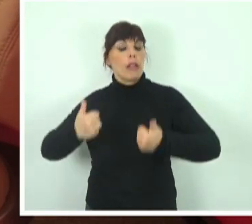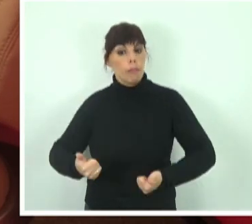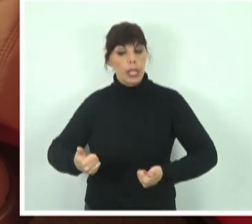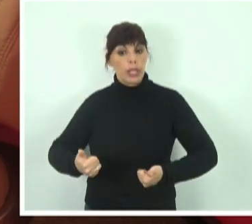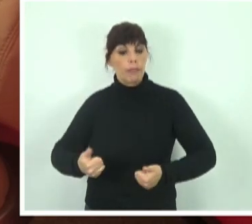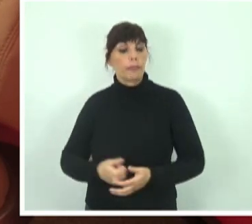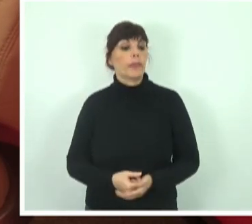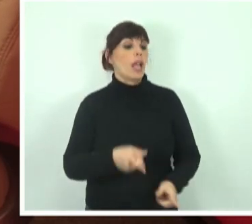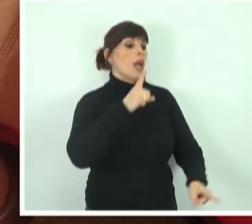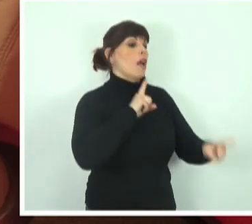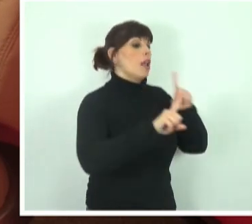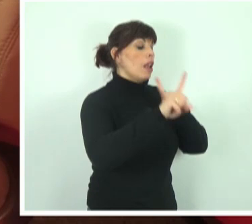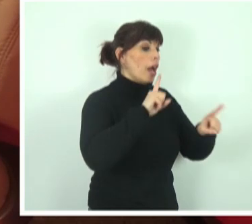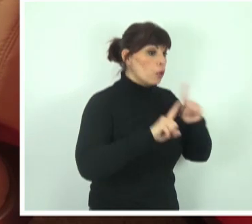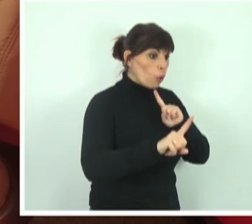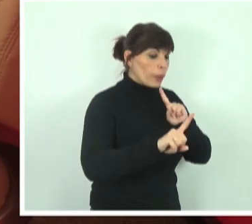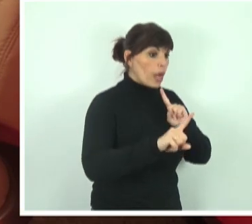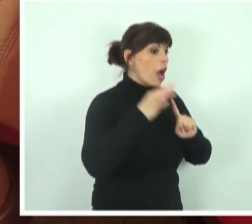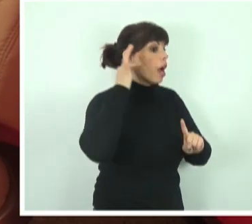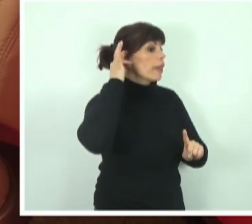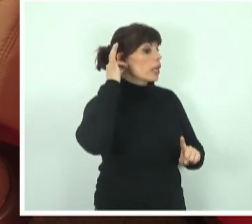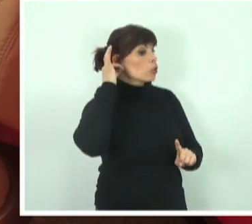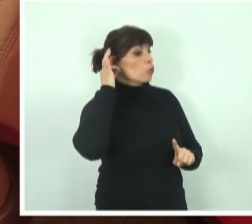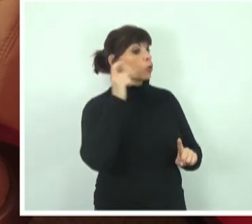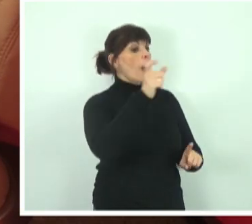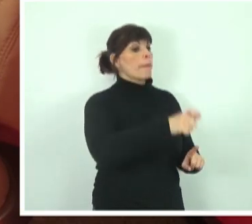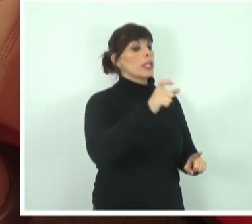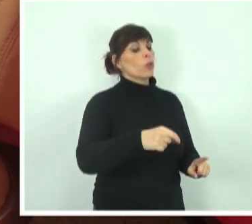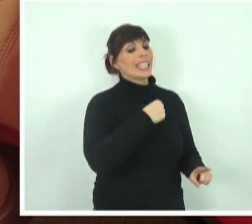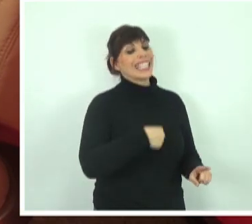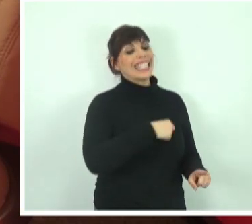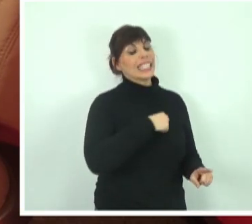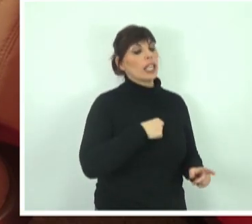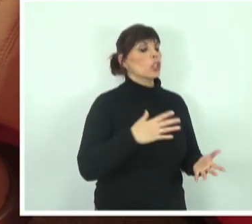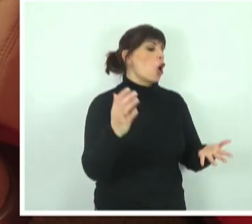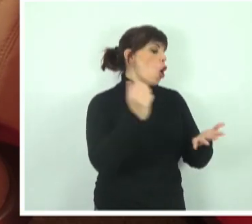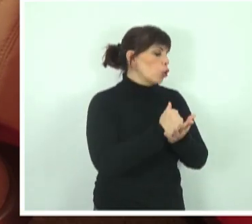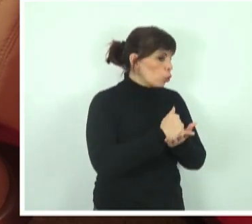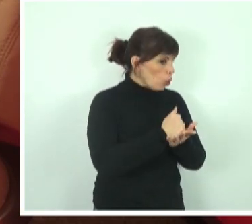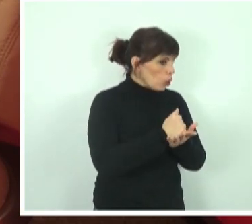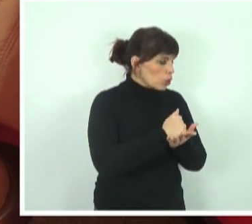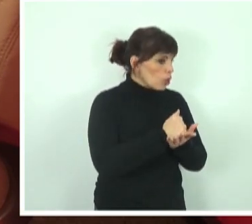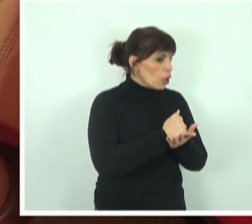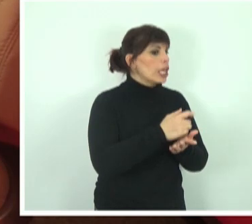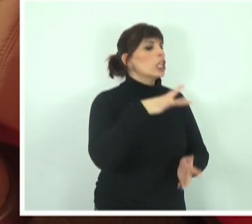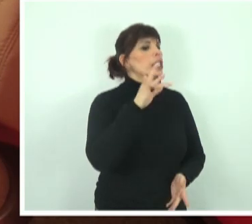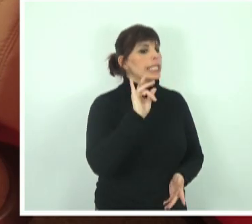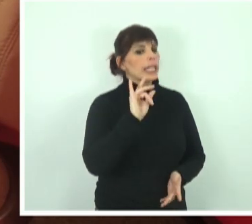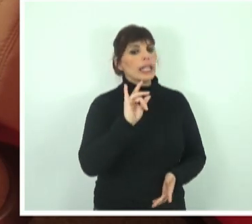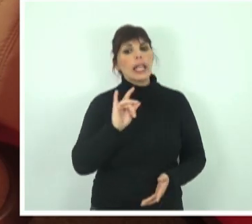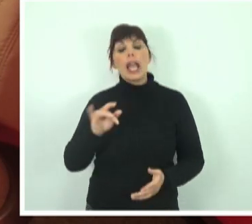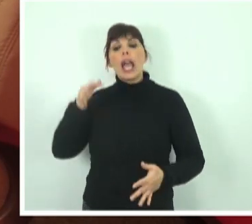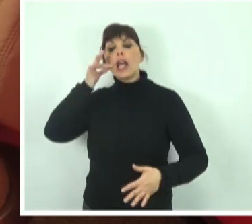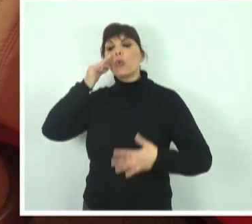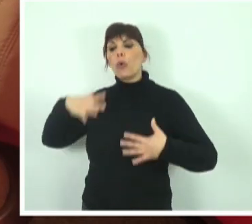Sí. ¿Son todos parte del cuerpo? No. ¿Por qué no? Porque hay gente rebelde, cabezona, que no